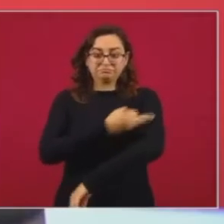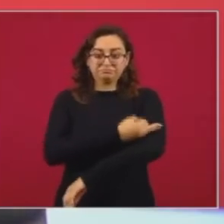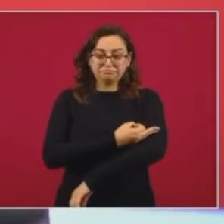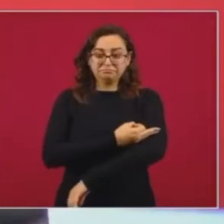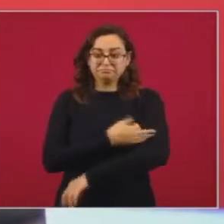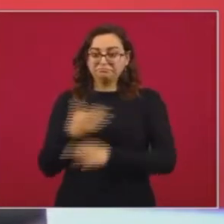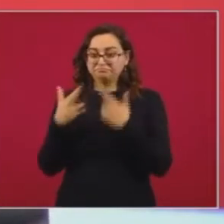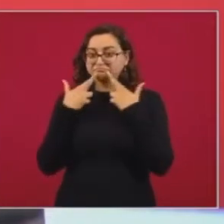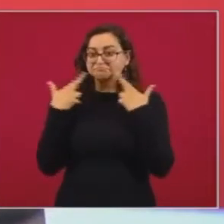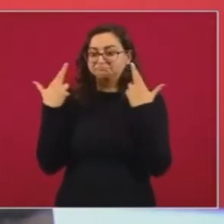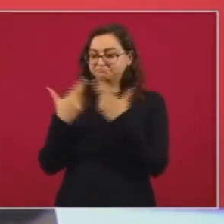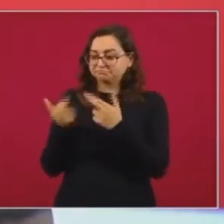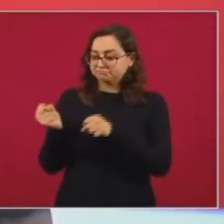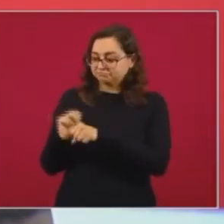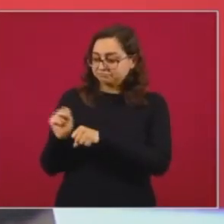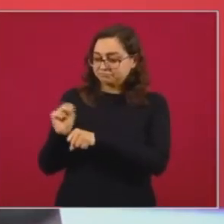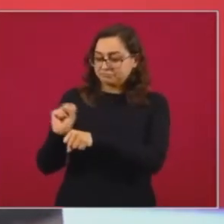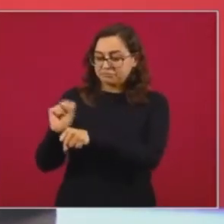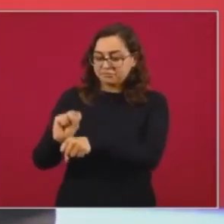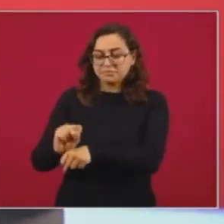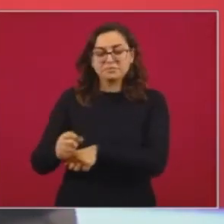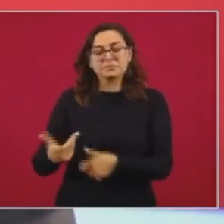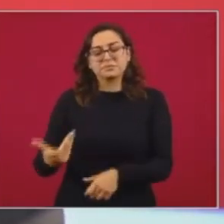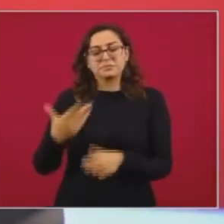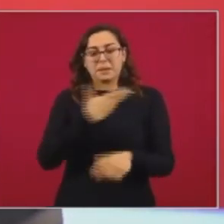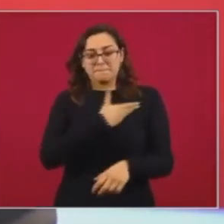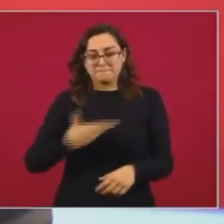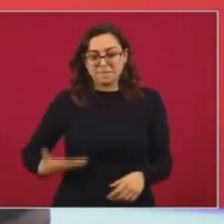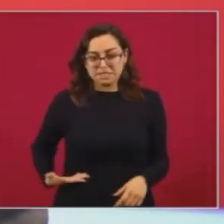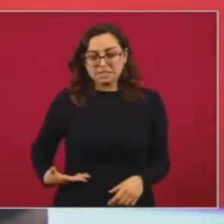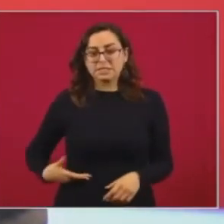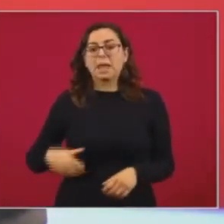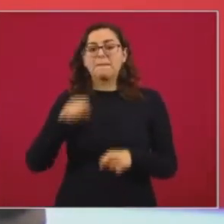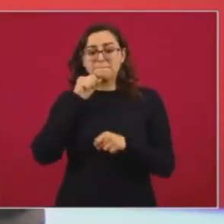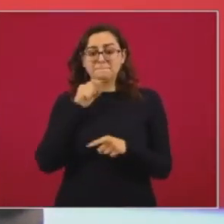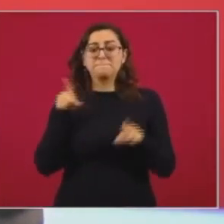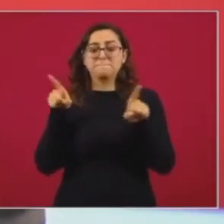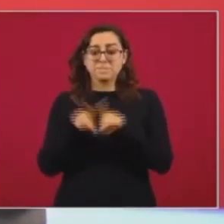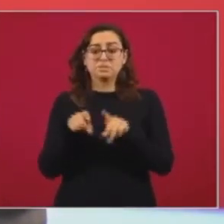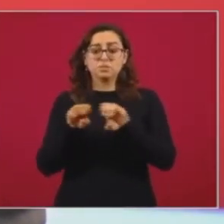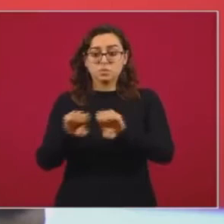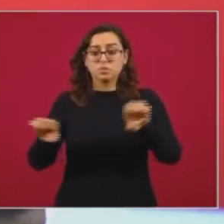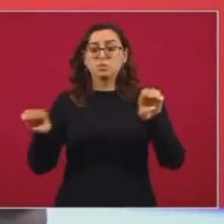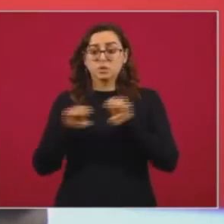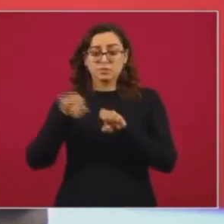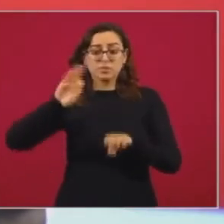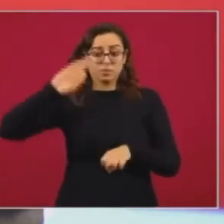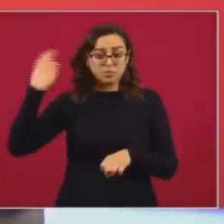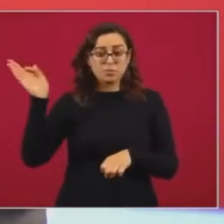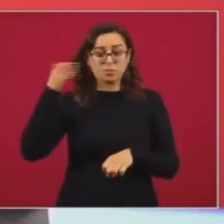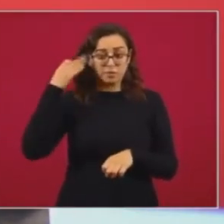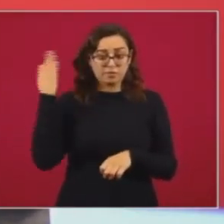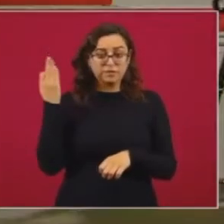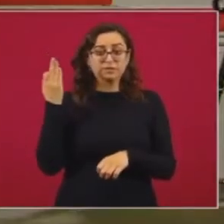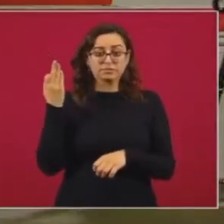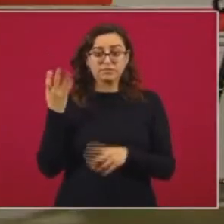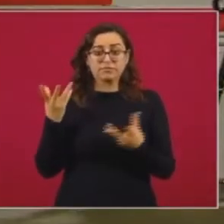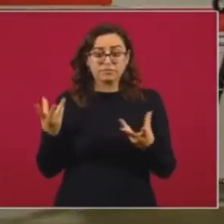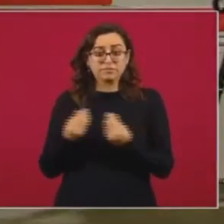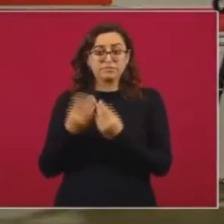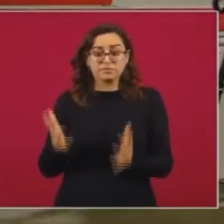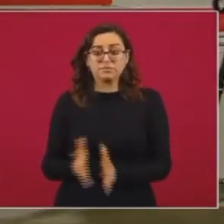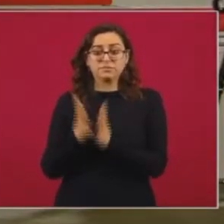COVID semanal con el señor presidente, en donde participa una buena parte del gabinete federal ampliado y